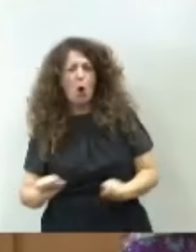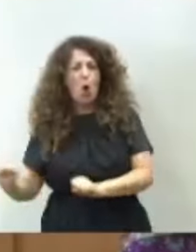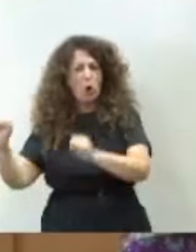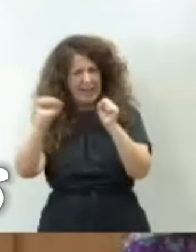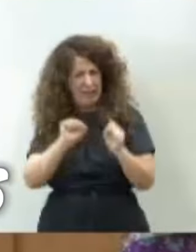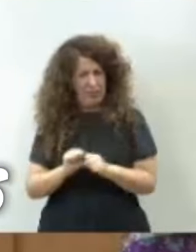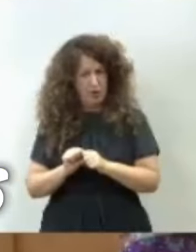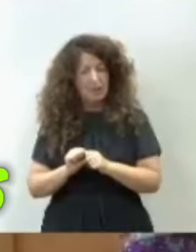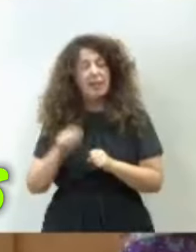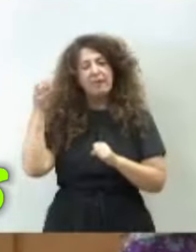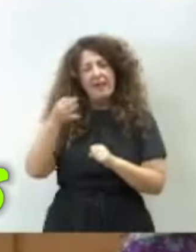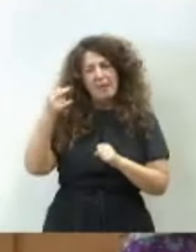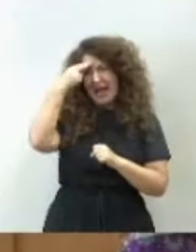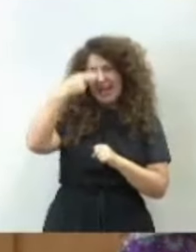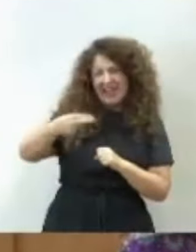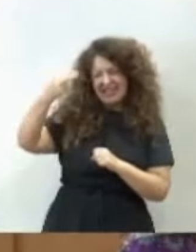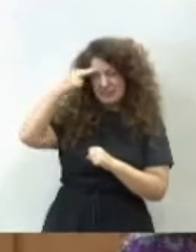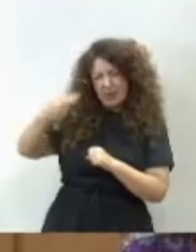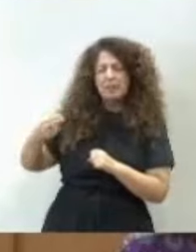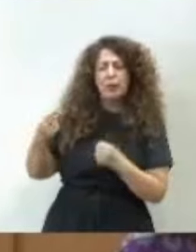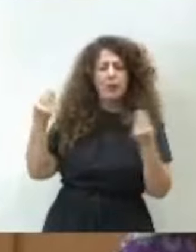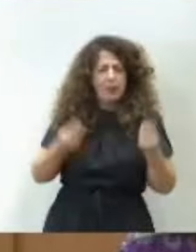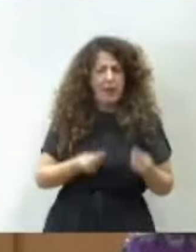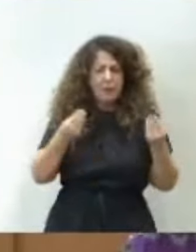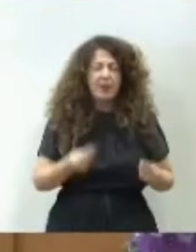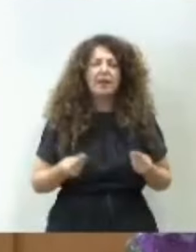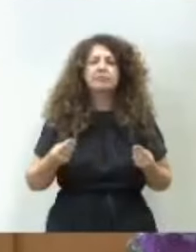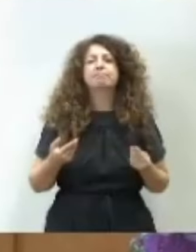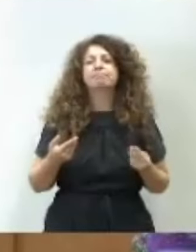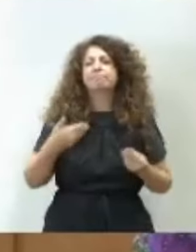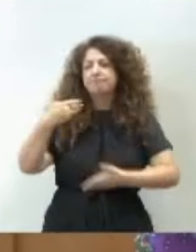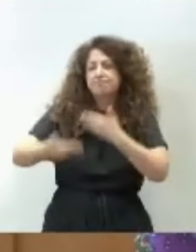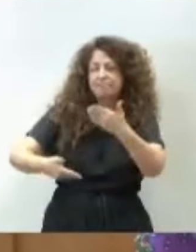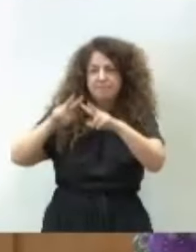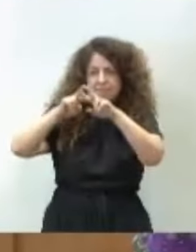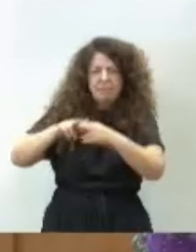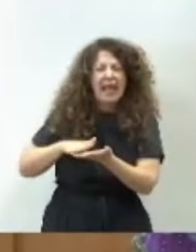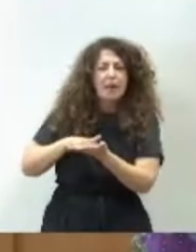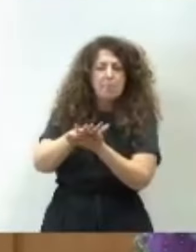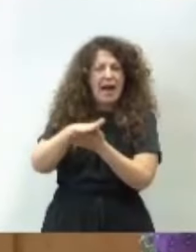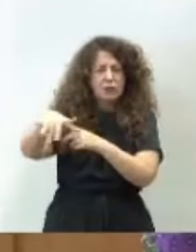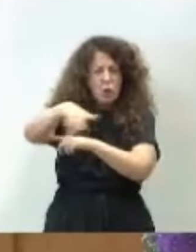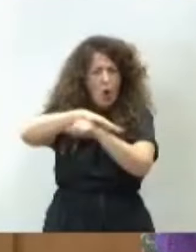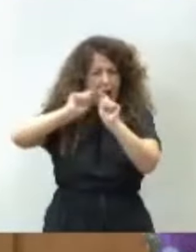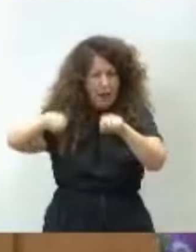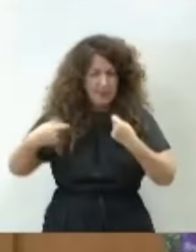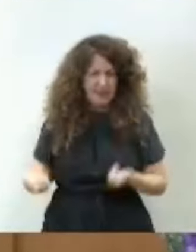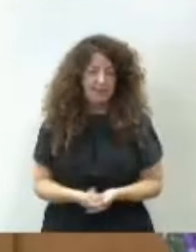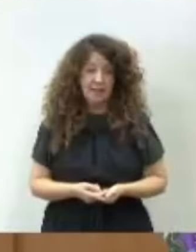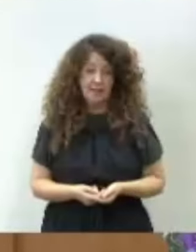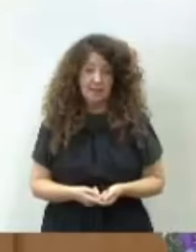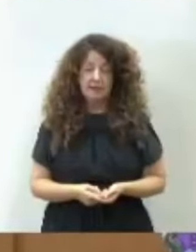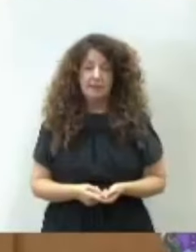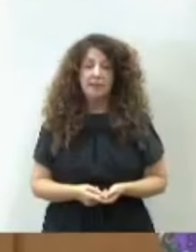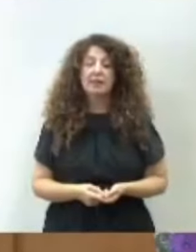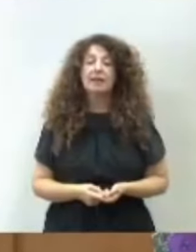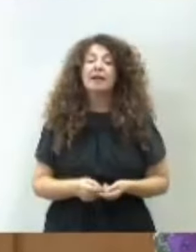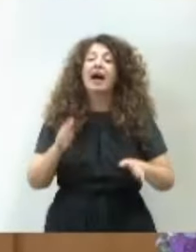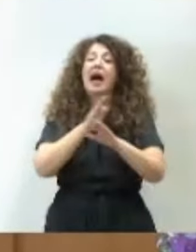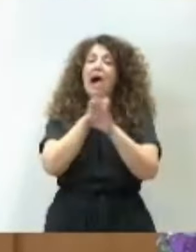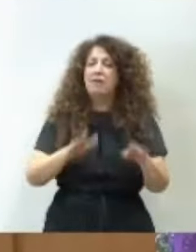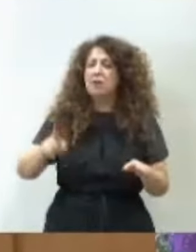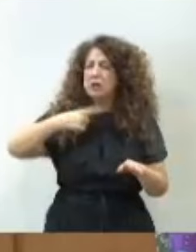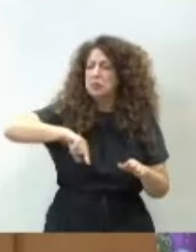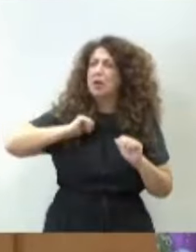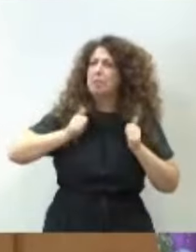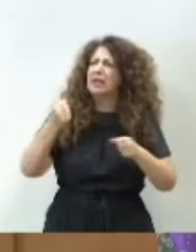con respecto a todas aquellas cuestiones que pudieran suscitarse en el procedimiento de evaluación de impacto ambiental. Esto nos permitió empezar a trabajar